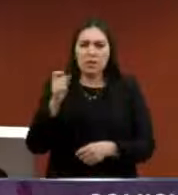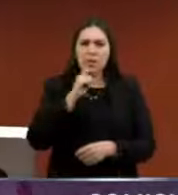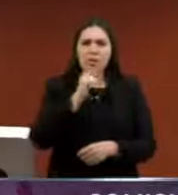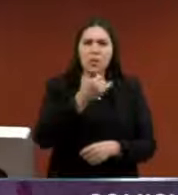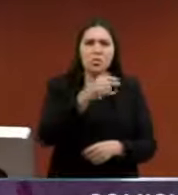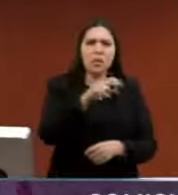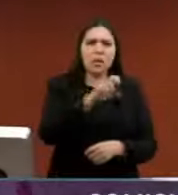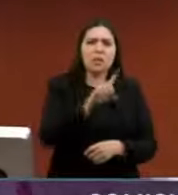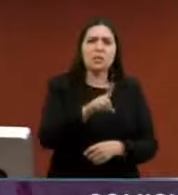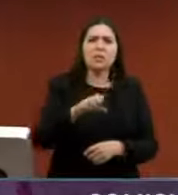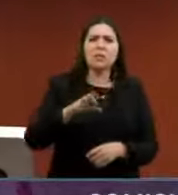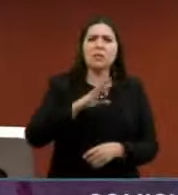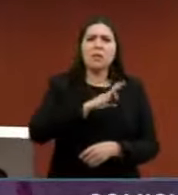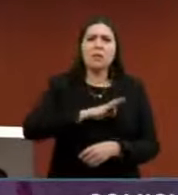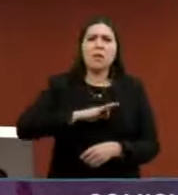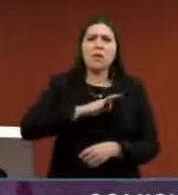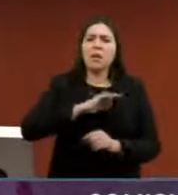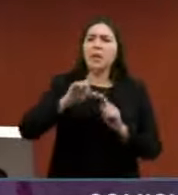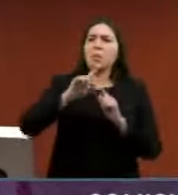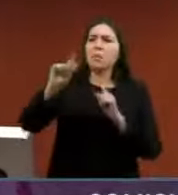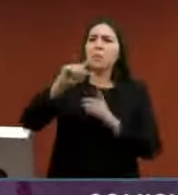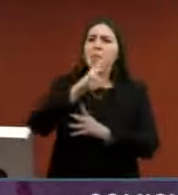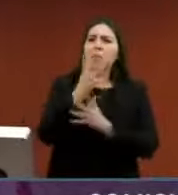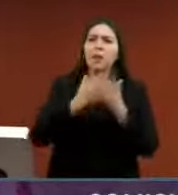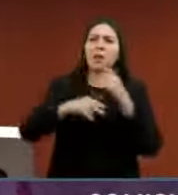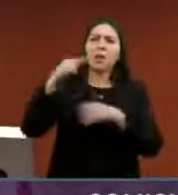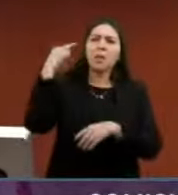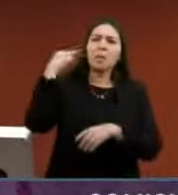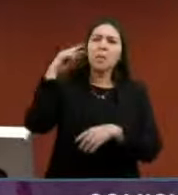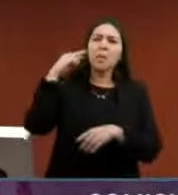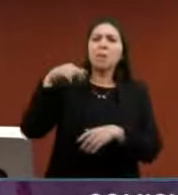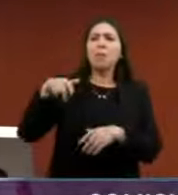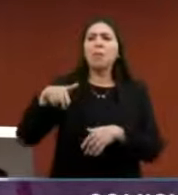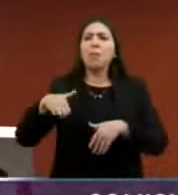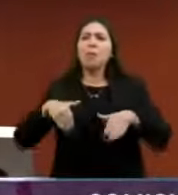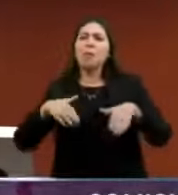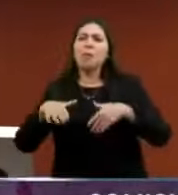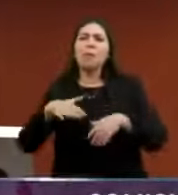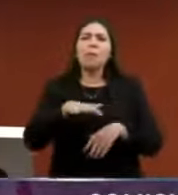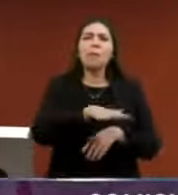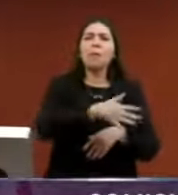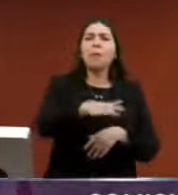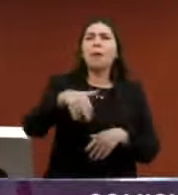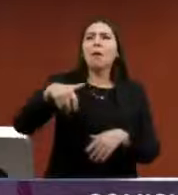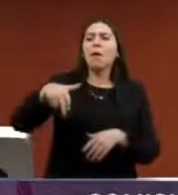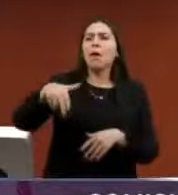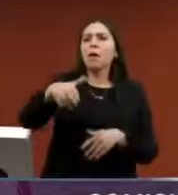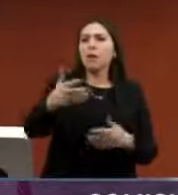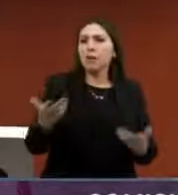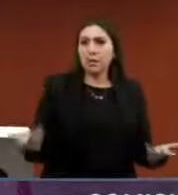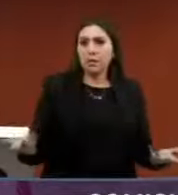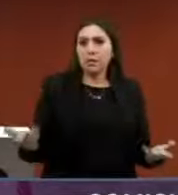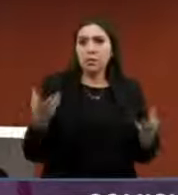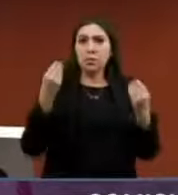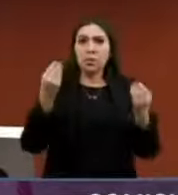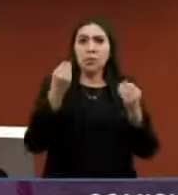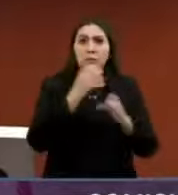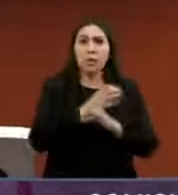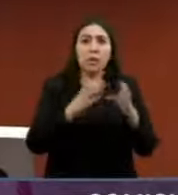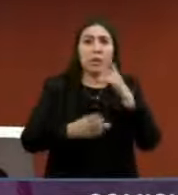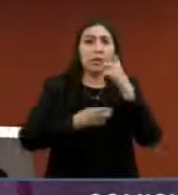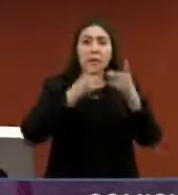felizmente caminando por la playa de Boca del Río? Hay mucho todavía por decir, porque no es solamente un